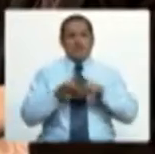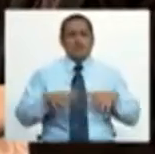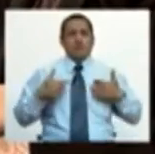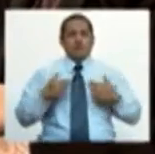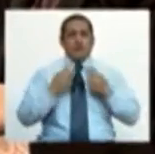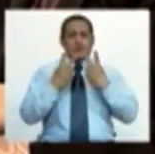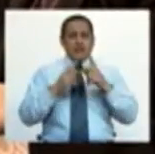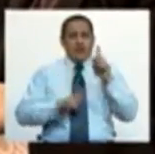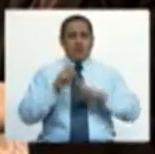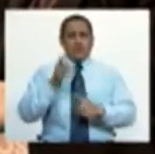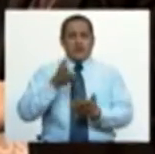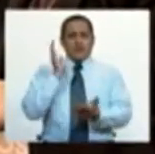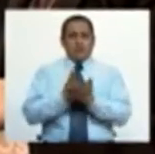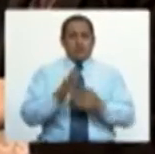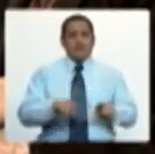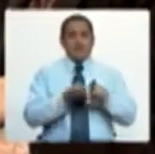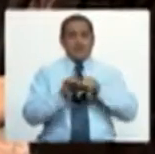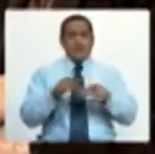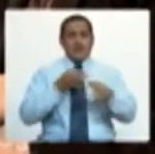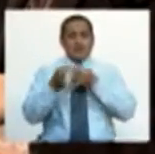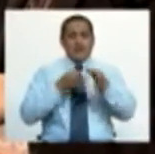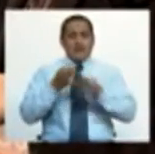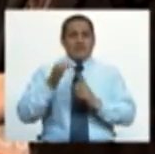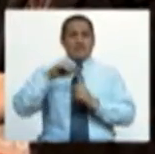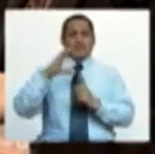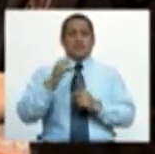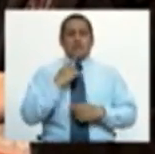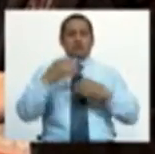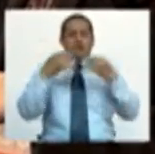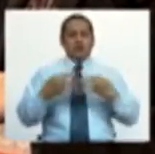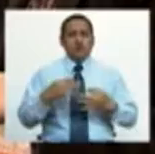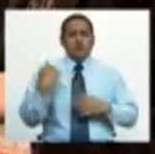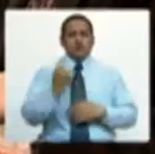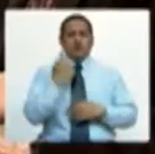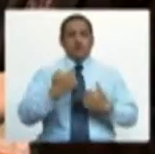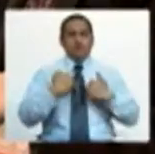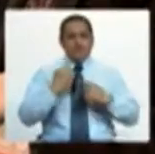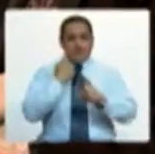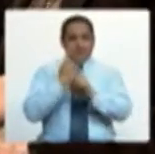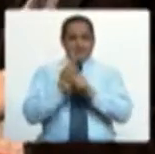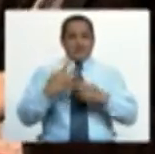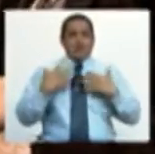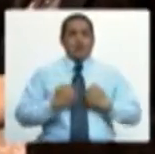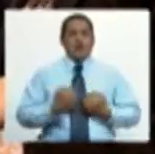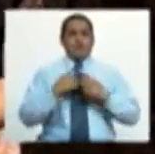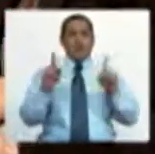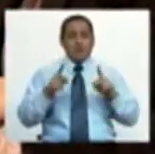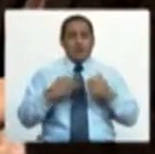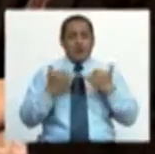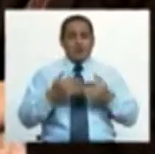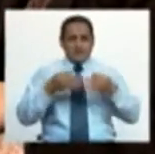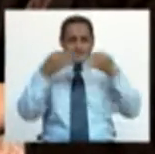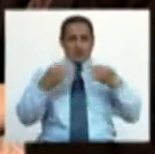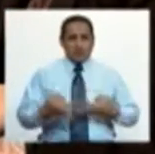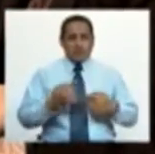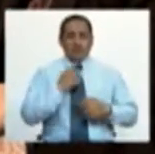se podría haber sacado una doctrina en el sentido de que en efecto lo que ha dicho el tribunal es correcto, solo debe estar presente el abogado, pero que en esta caso